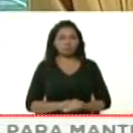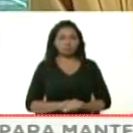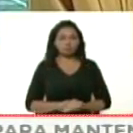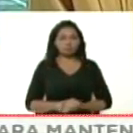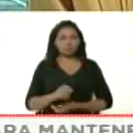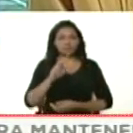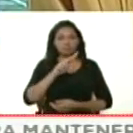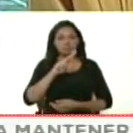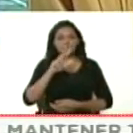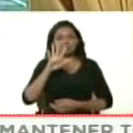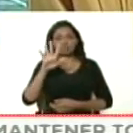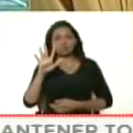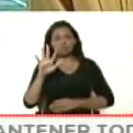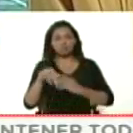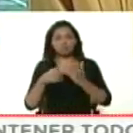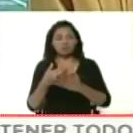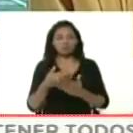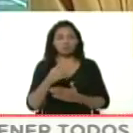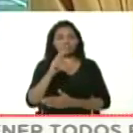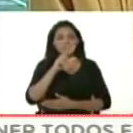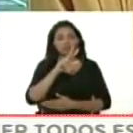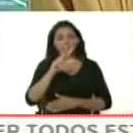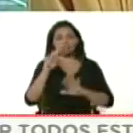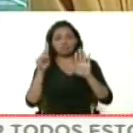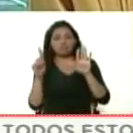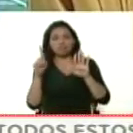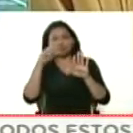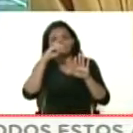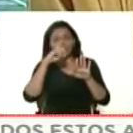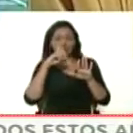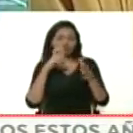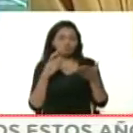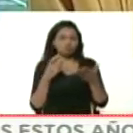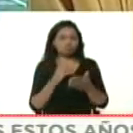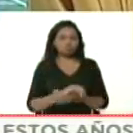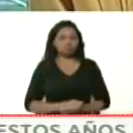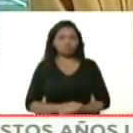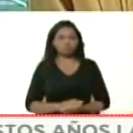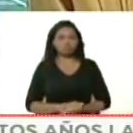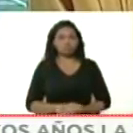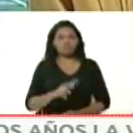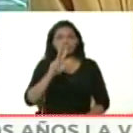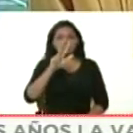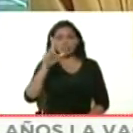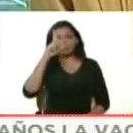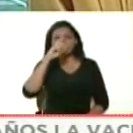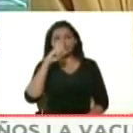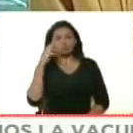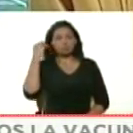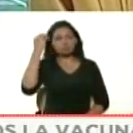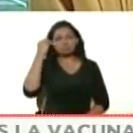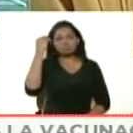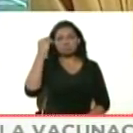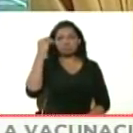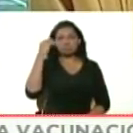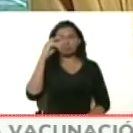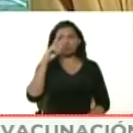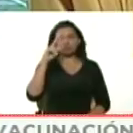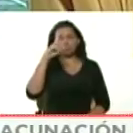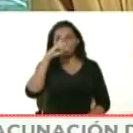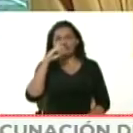35, 36 años. Los futbolistas también. Messi ya tiene 33 años, está pensando 2, 3 años